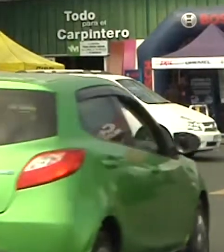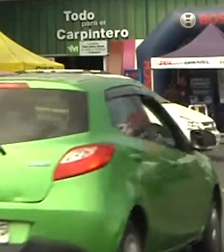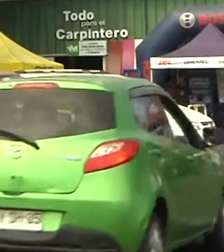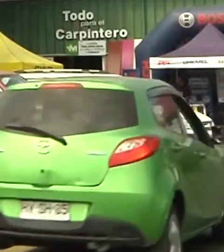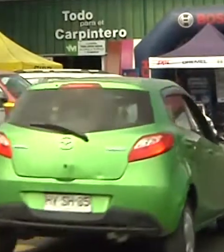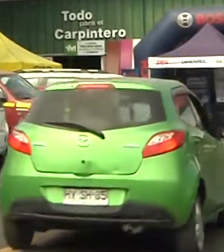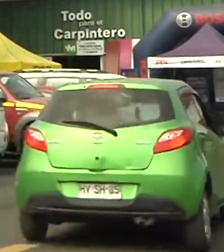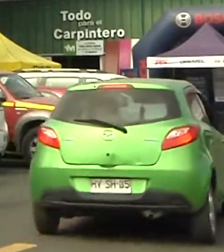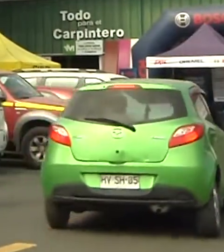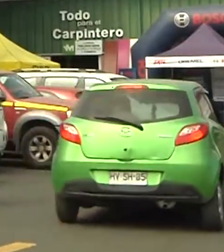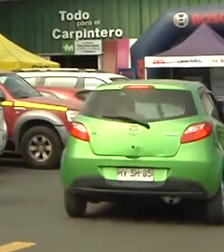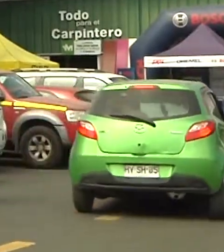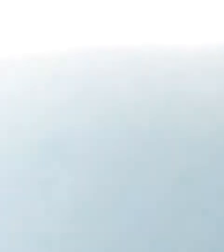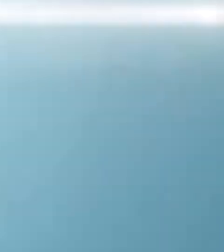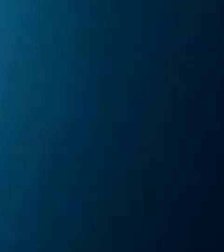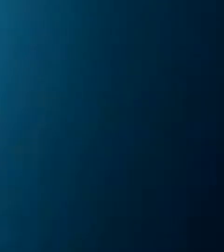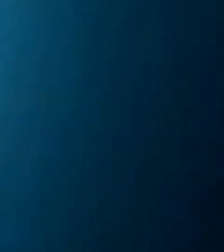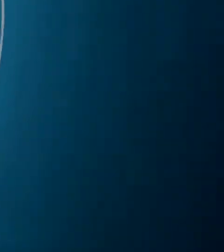¡Gracias!